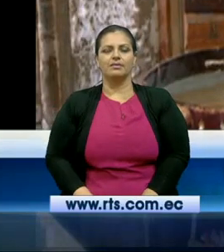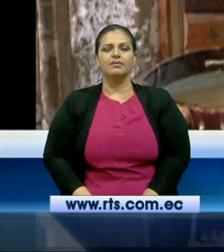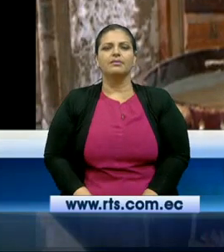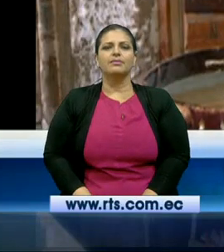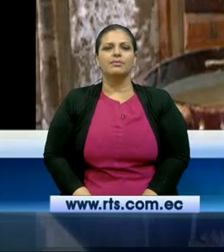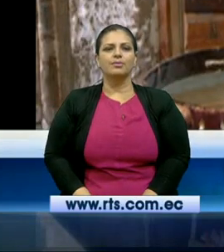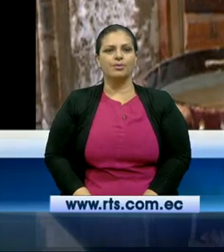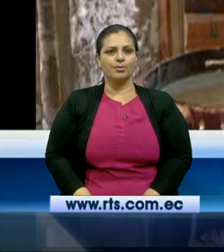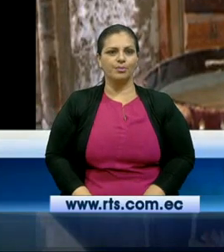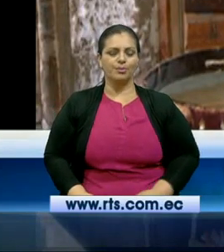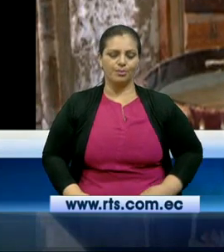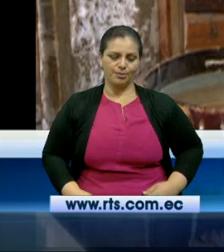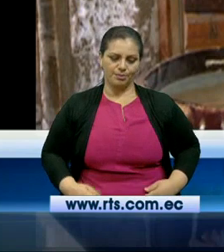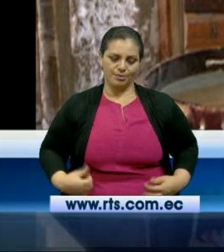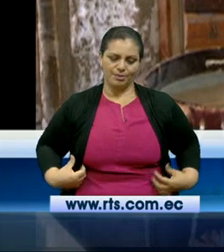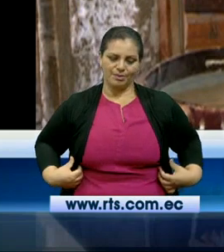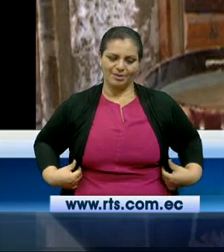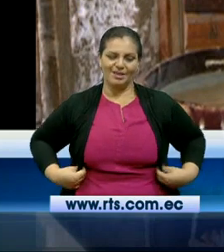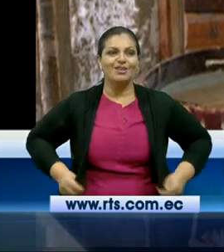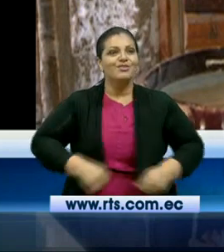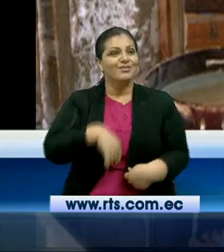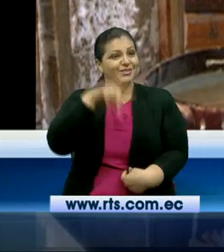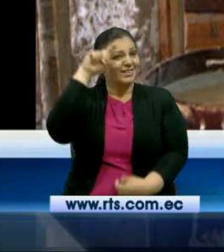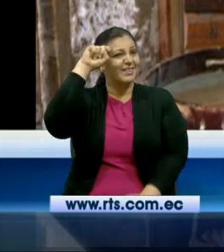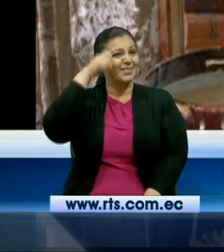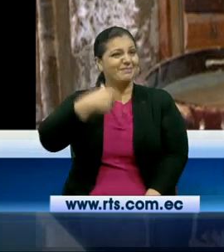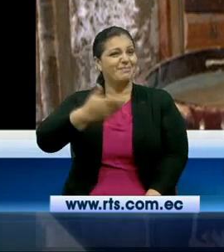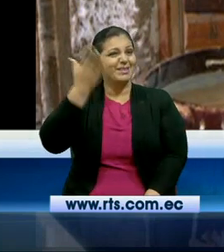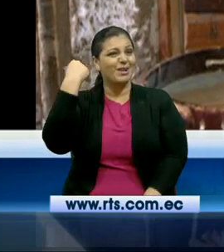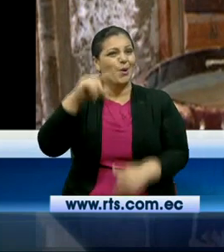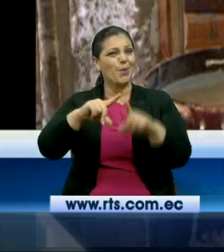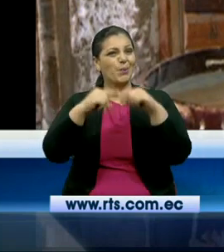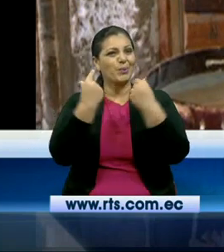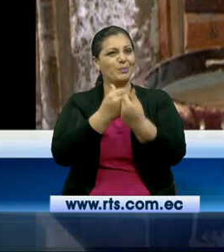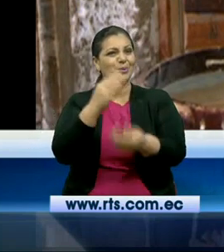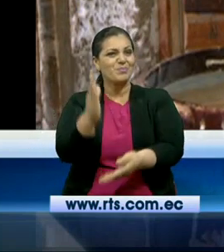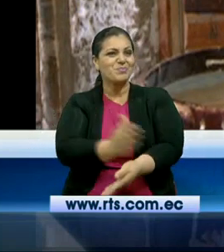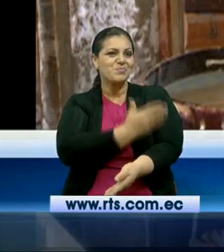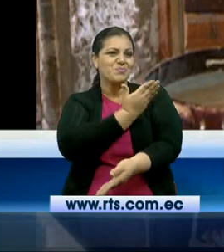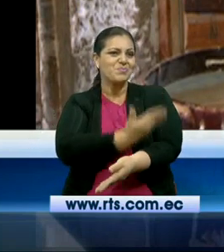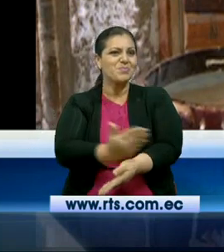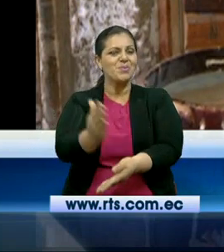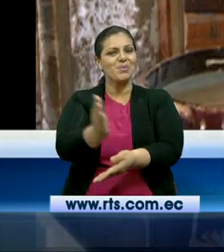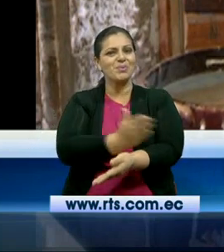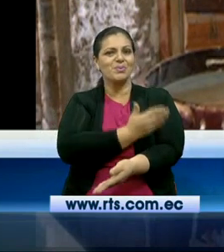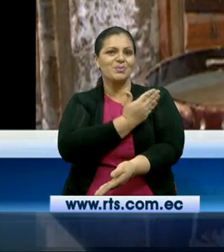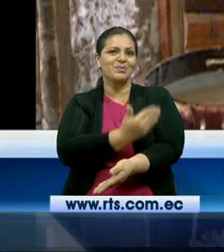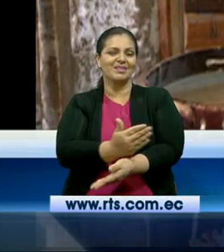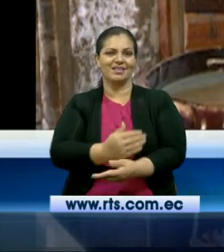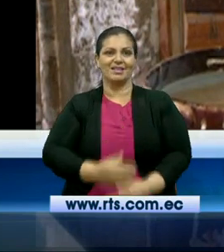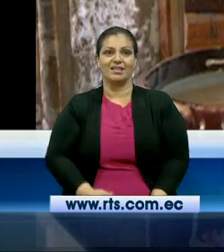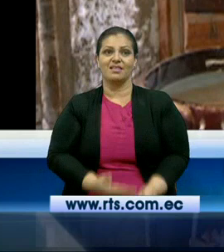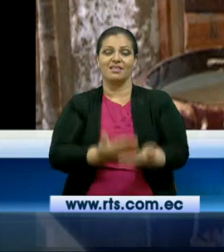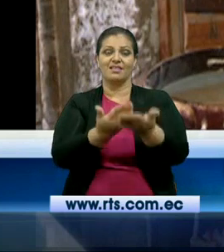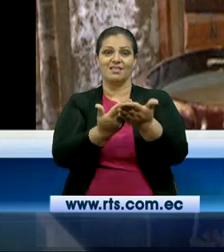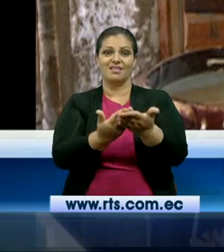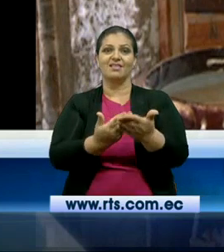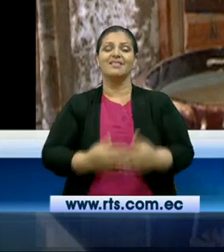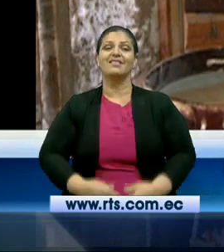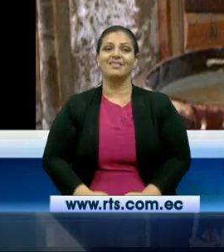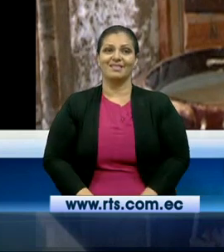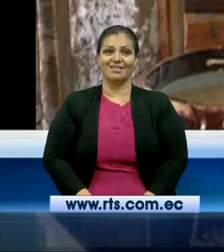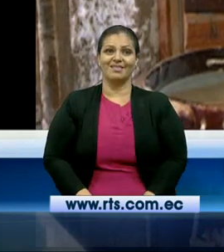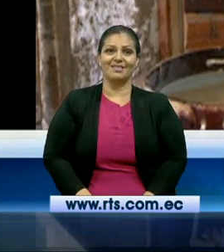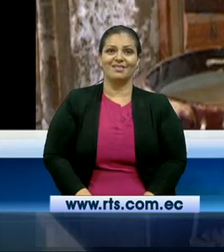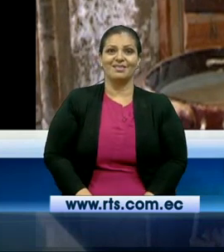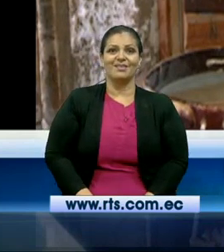cuando era de la banda de música. Ahí me dio afición a un hombre que, yo mismo de Don Vicente,